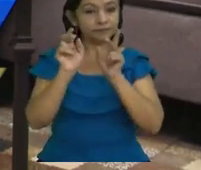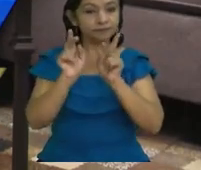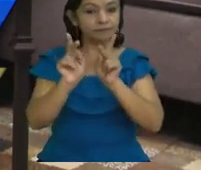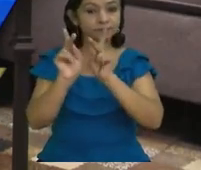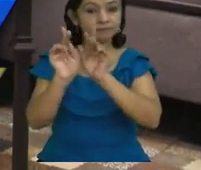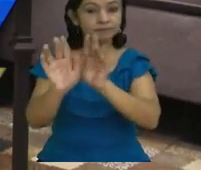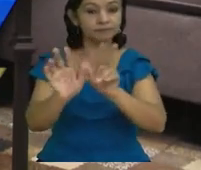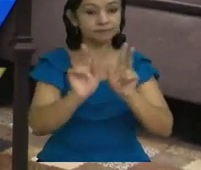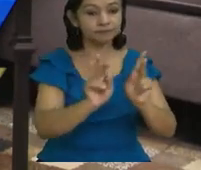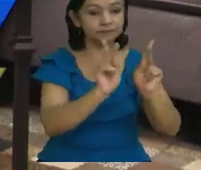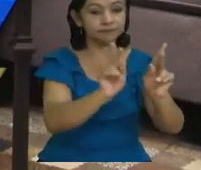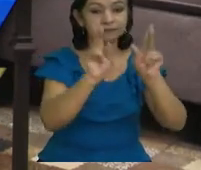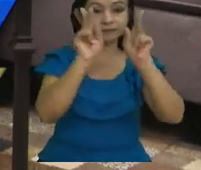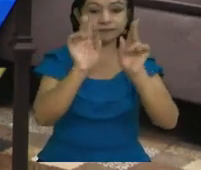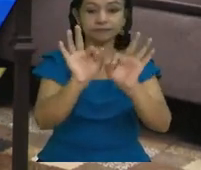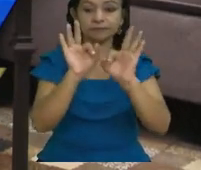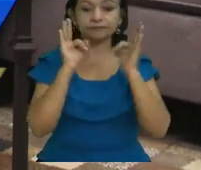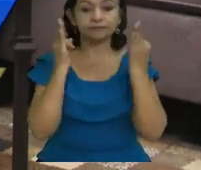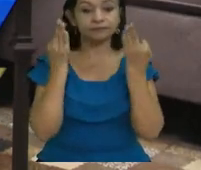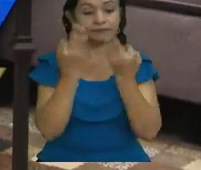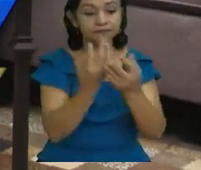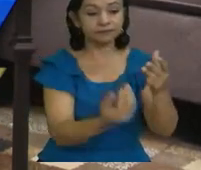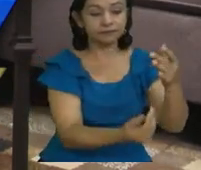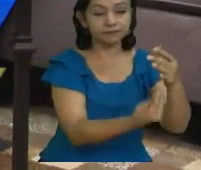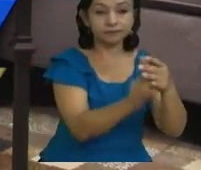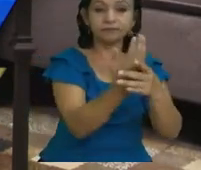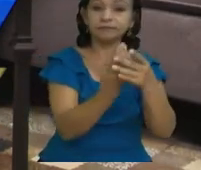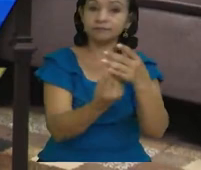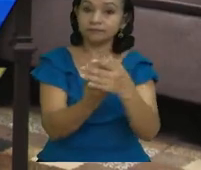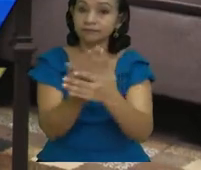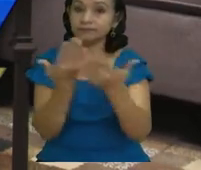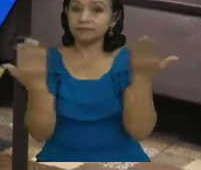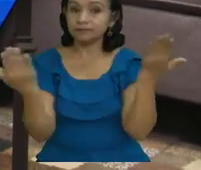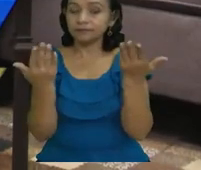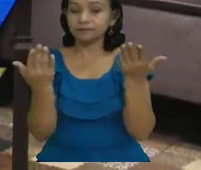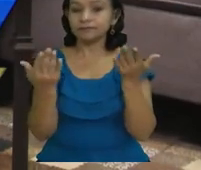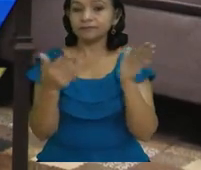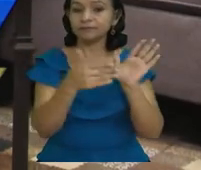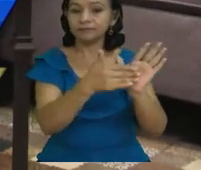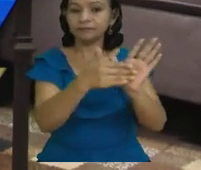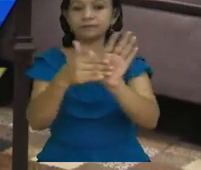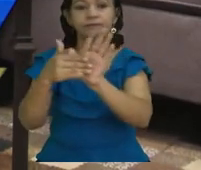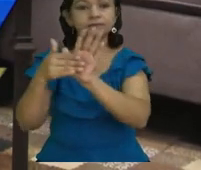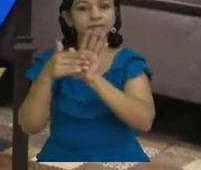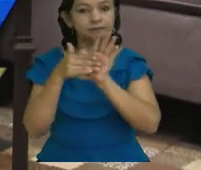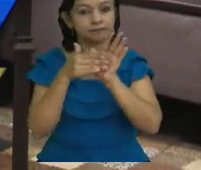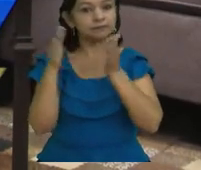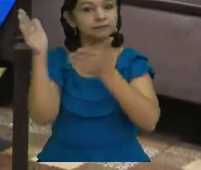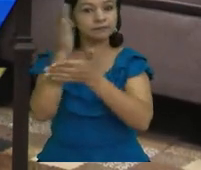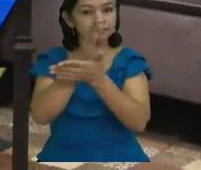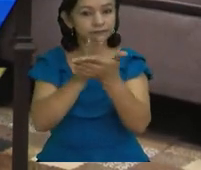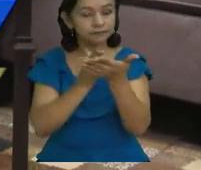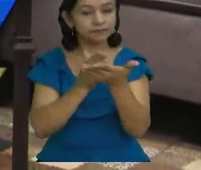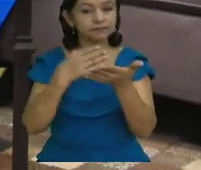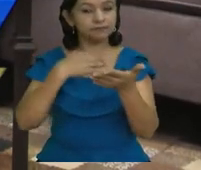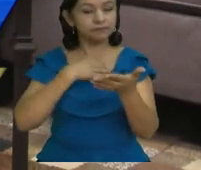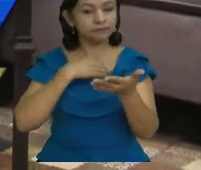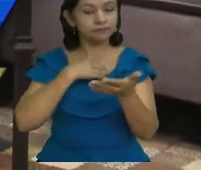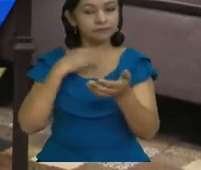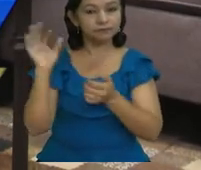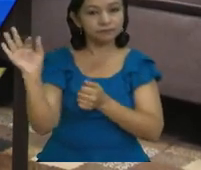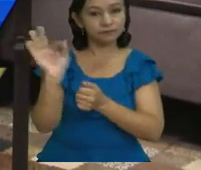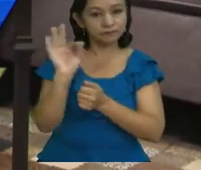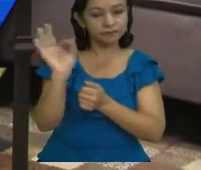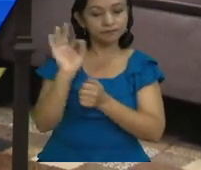las familias productoras. Obviamente hay planes modelos, claro. los cuales por su misma característica reciben